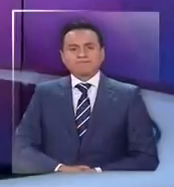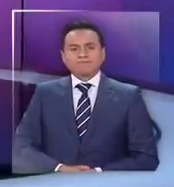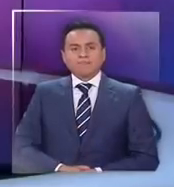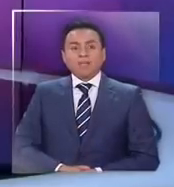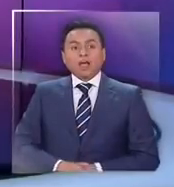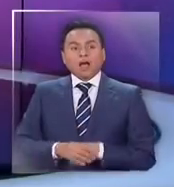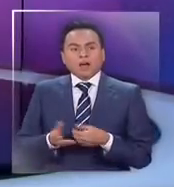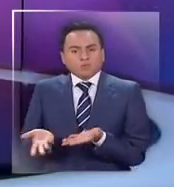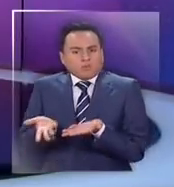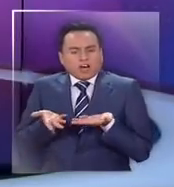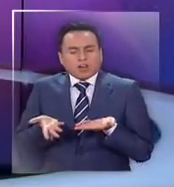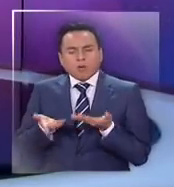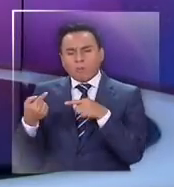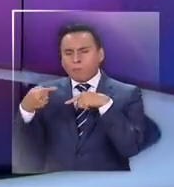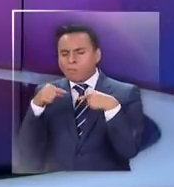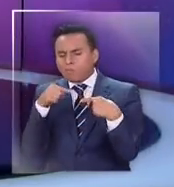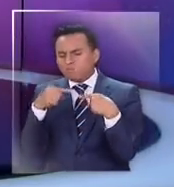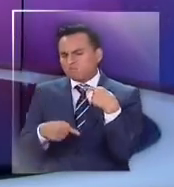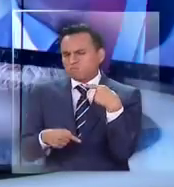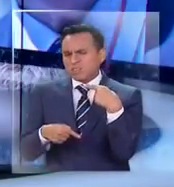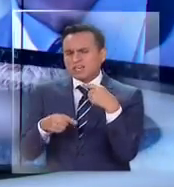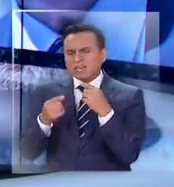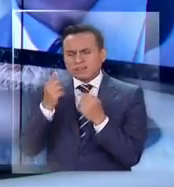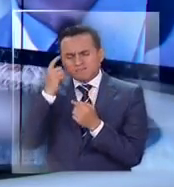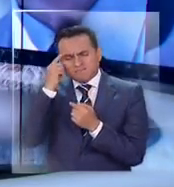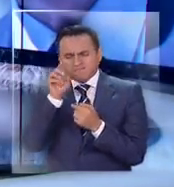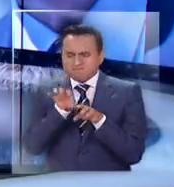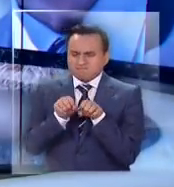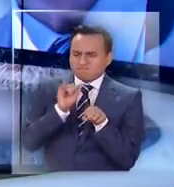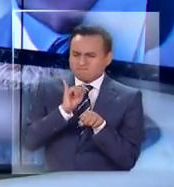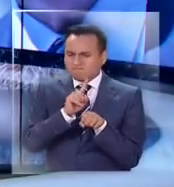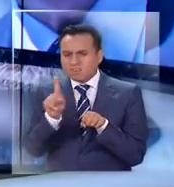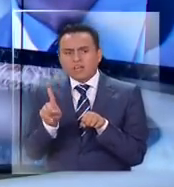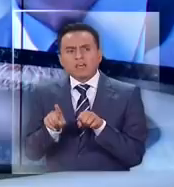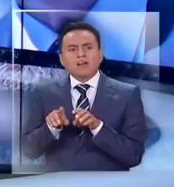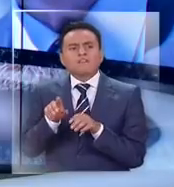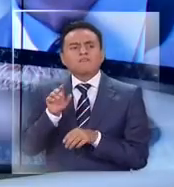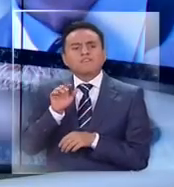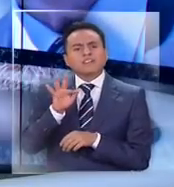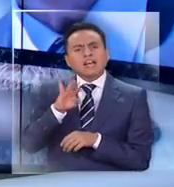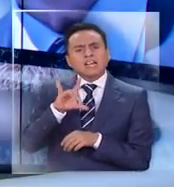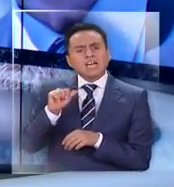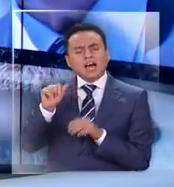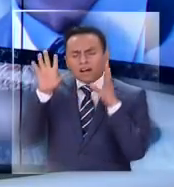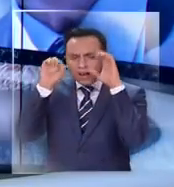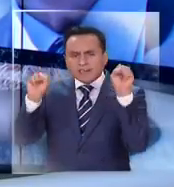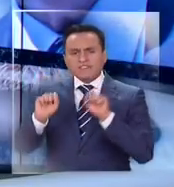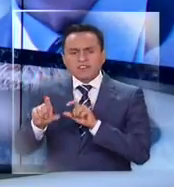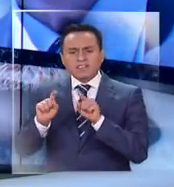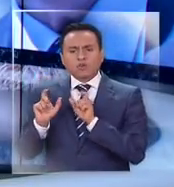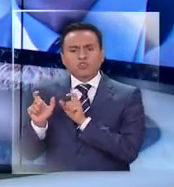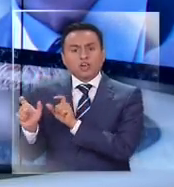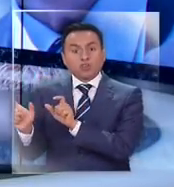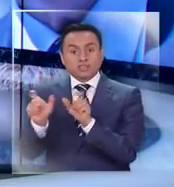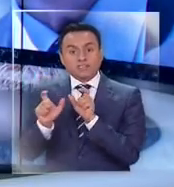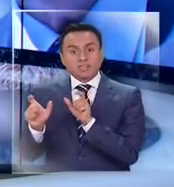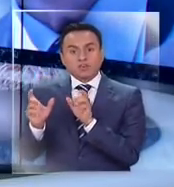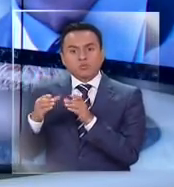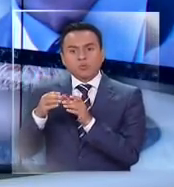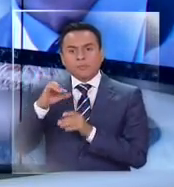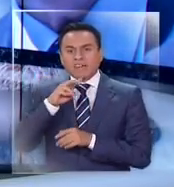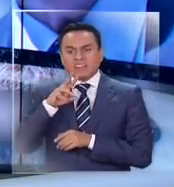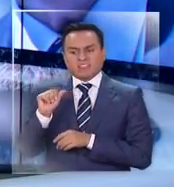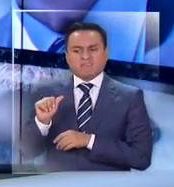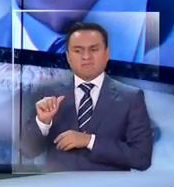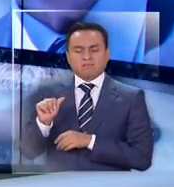Y ha provocado controversia, polémica, el acuerdo alcanzado por la Fiscalía y la defensa de los controladores del Grupo Penta.